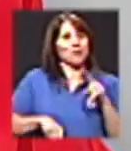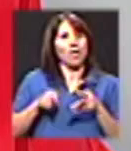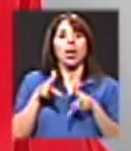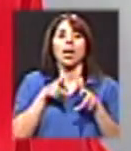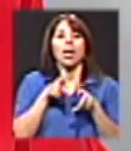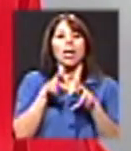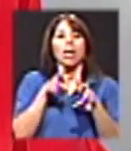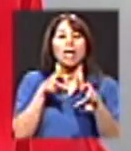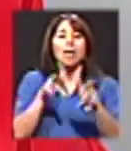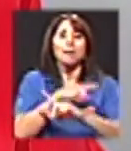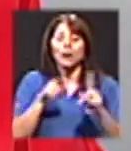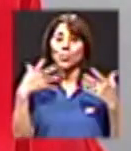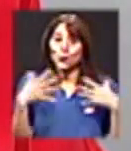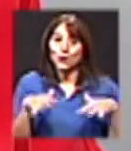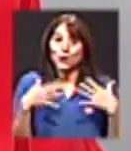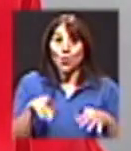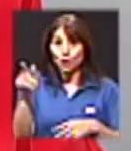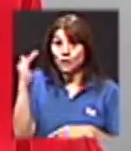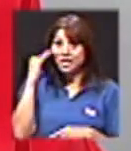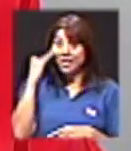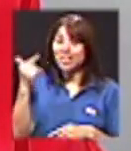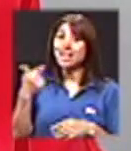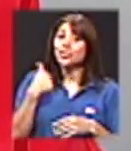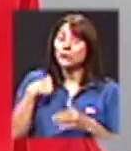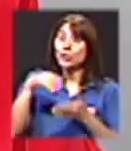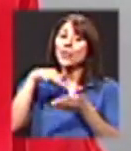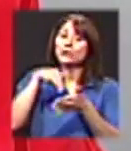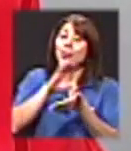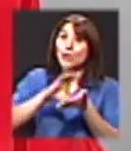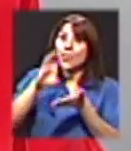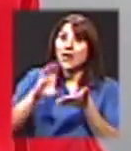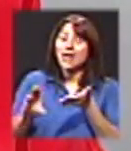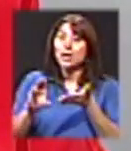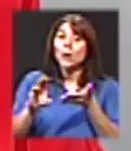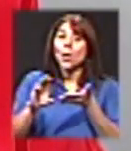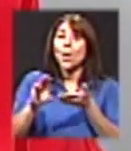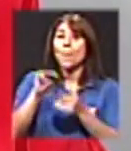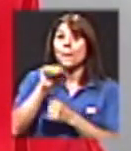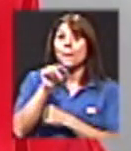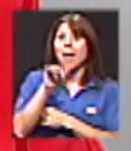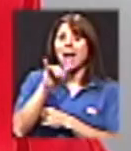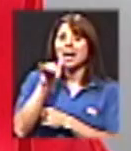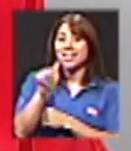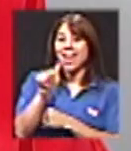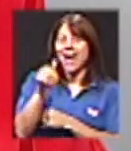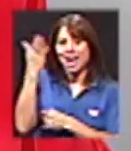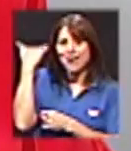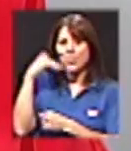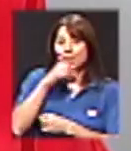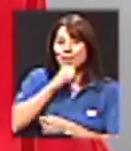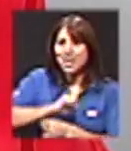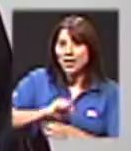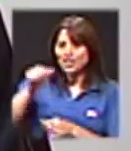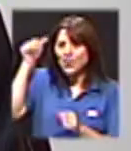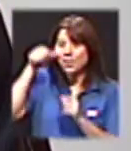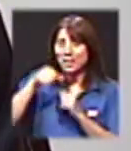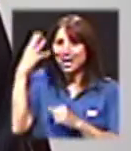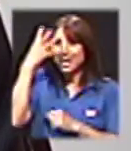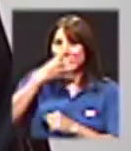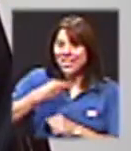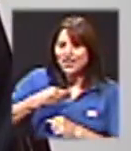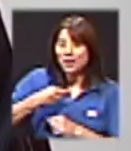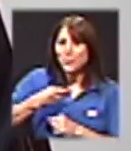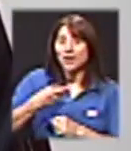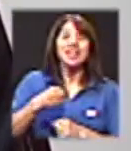experiencias, y en el María usted sabe que a mí me tocó el María Viejo. Yo estaba en tercer año cuando nos pasamos del Viejo, ¿se acuerda qué lindo que era? Sí. Del María Viejo, que había una